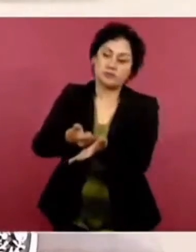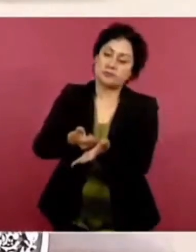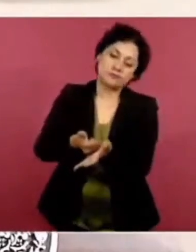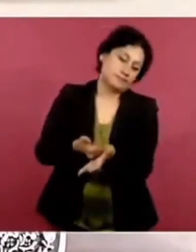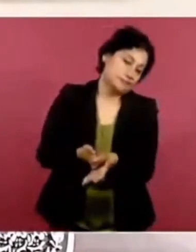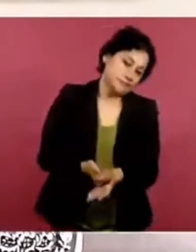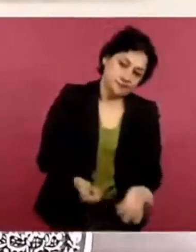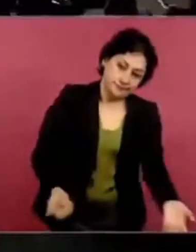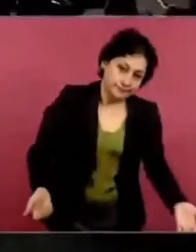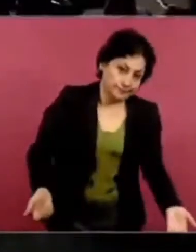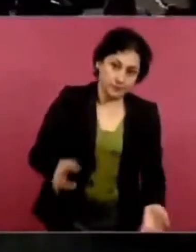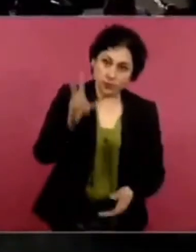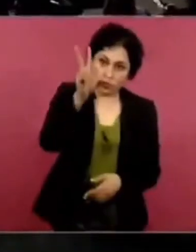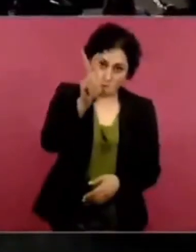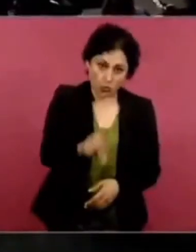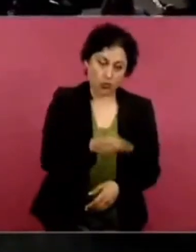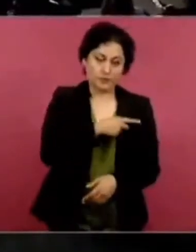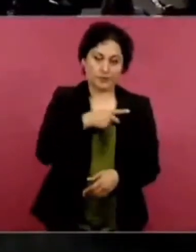hicieron a nosotros,